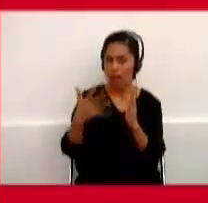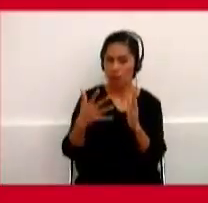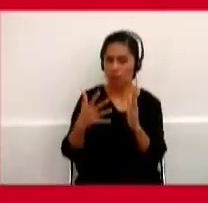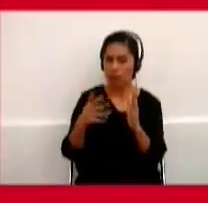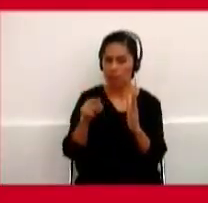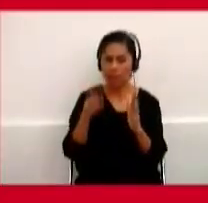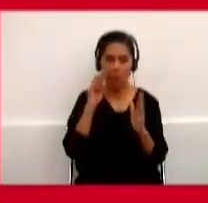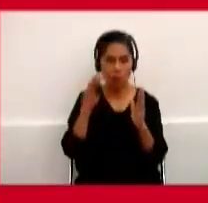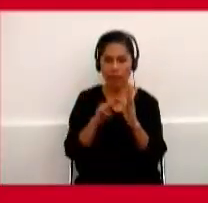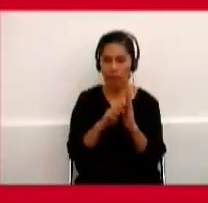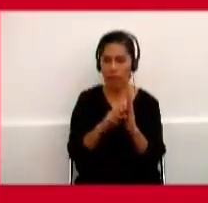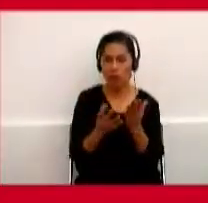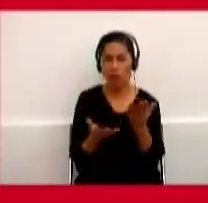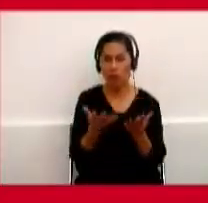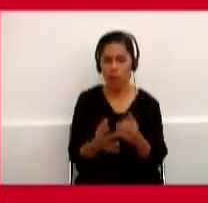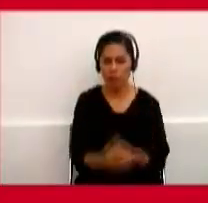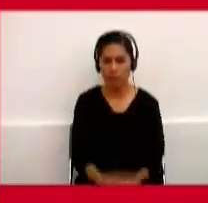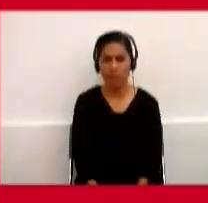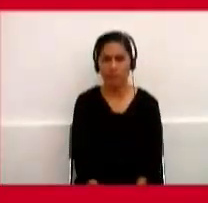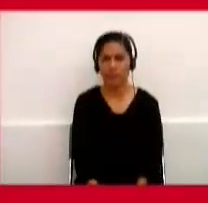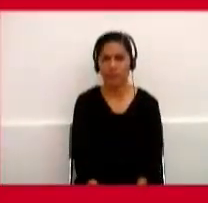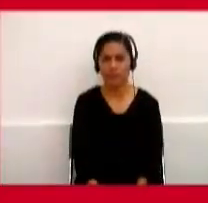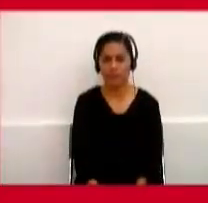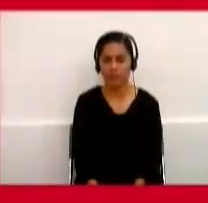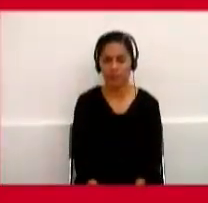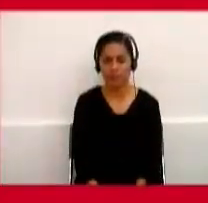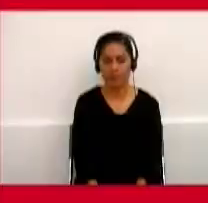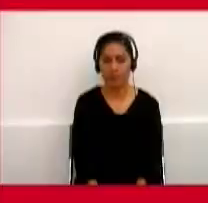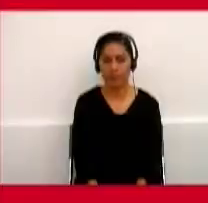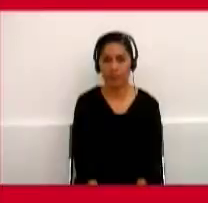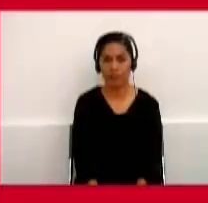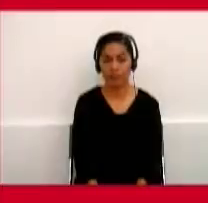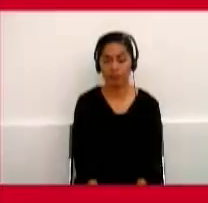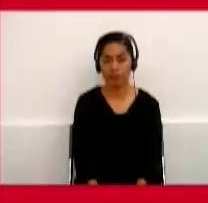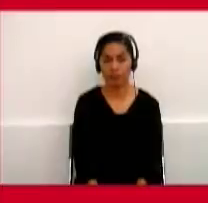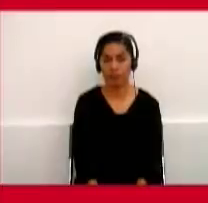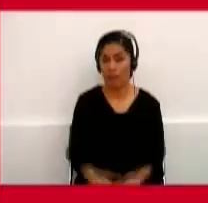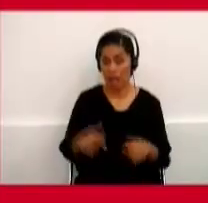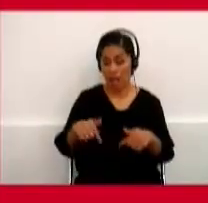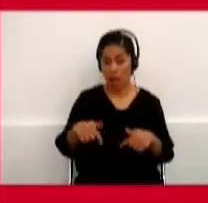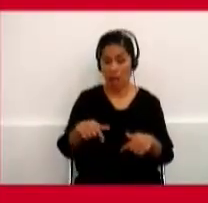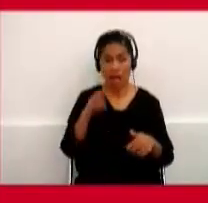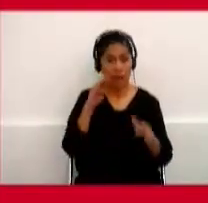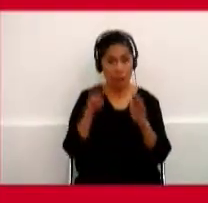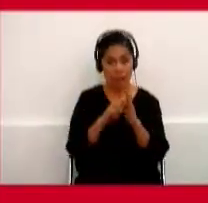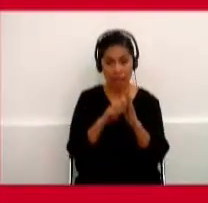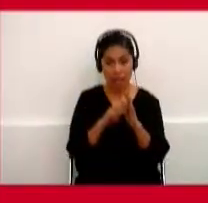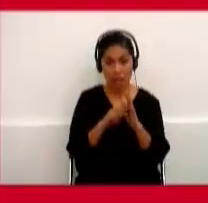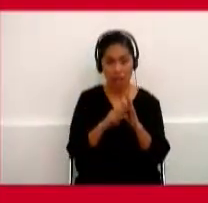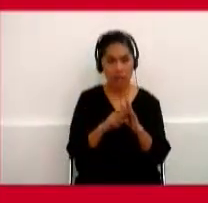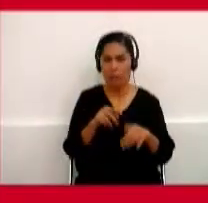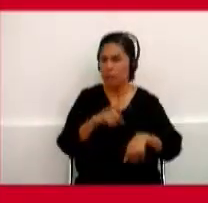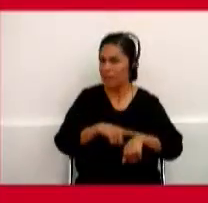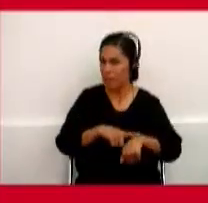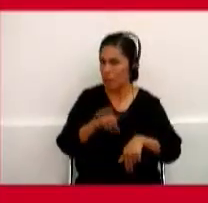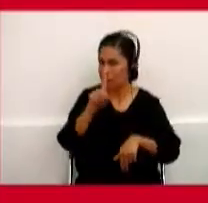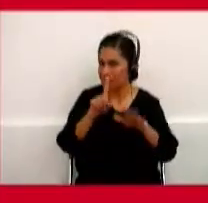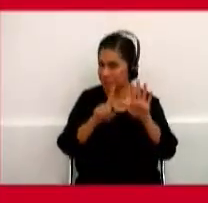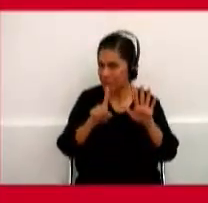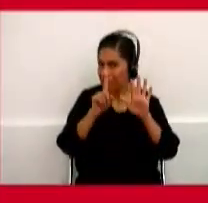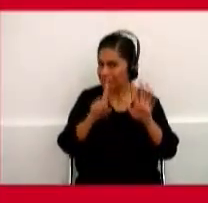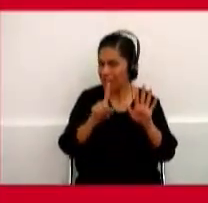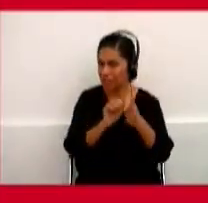modelo? Actualmente se está actualizando el modelo cada 6 meses. Aprovechando que tenemos ya